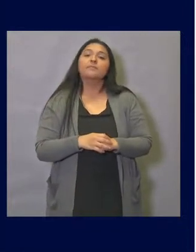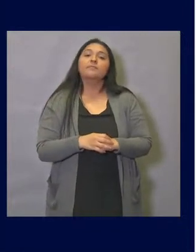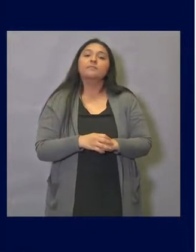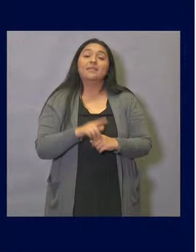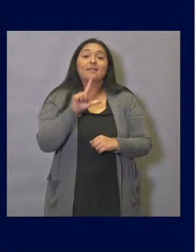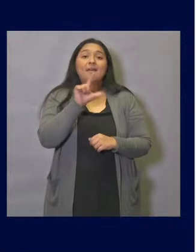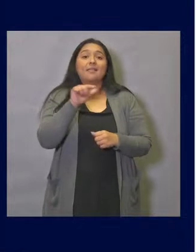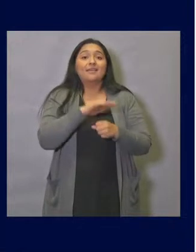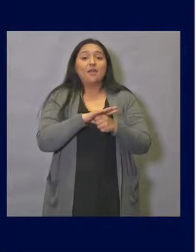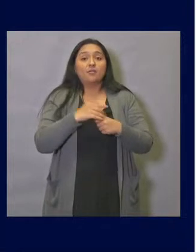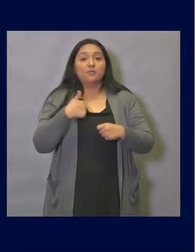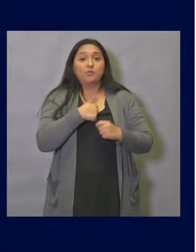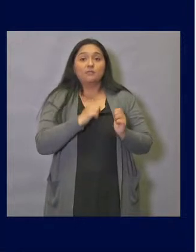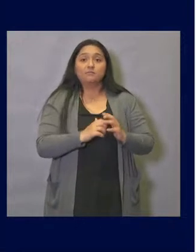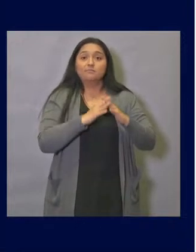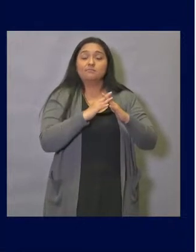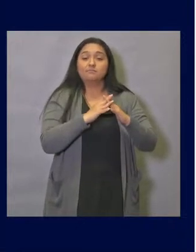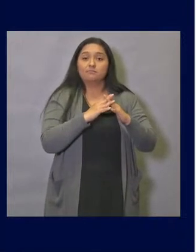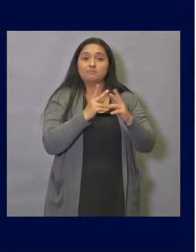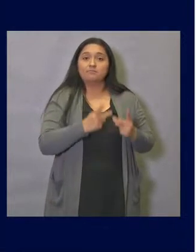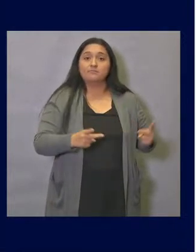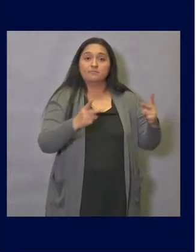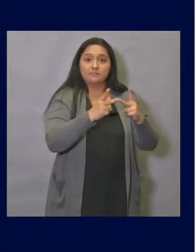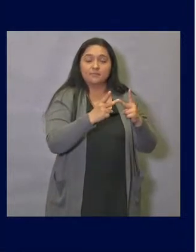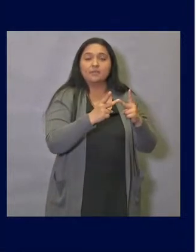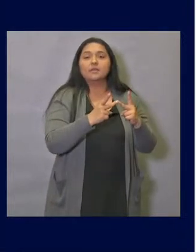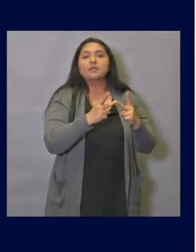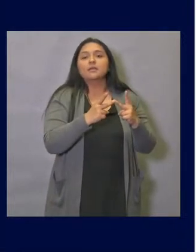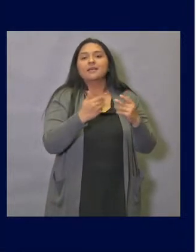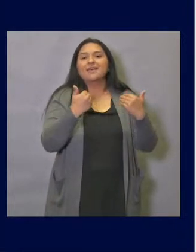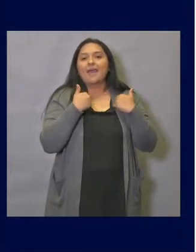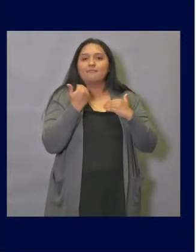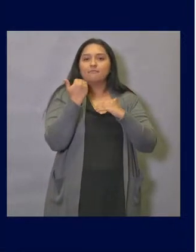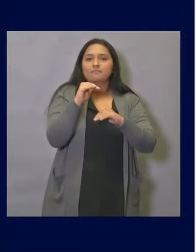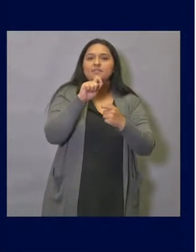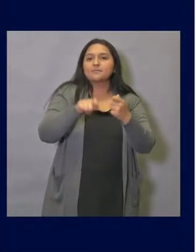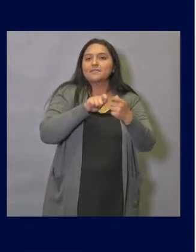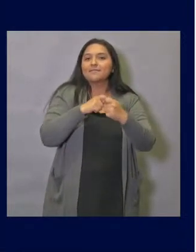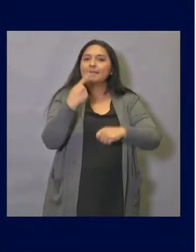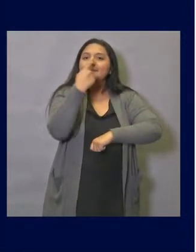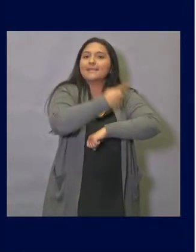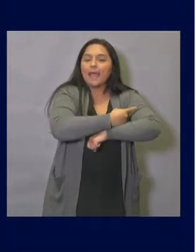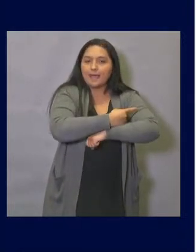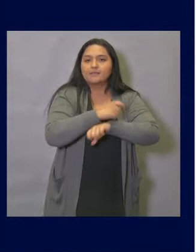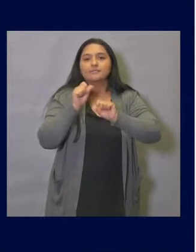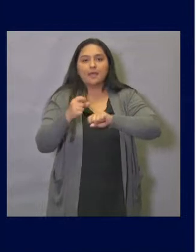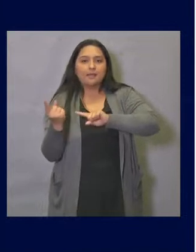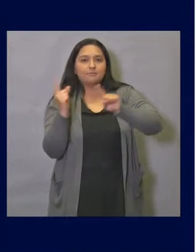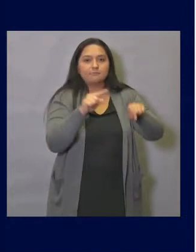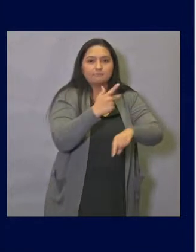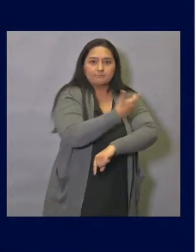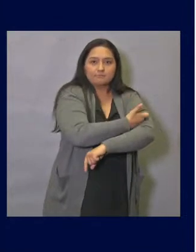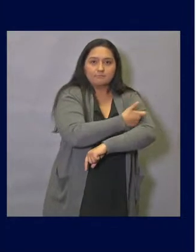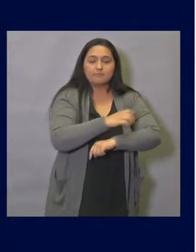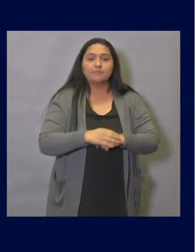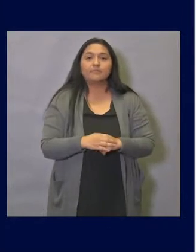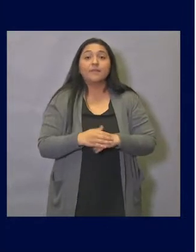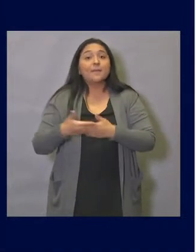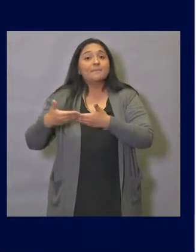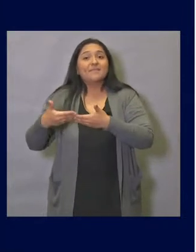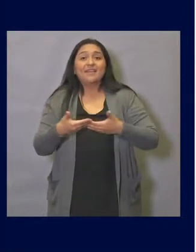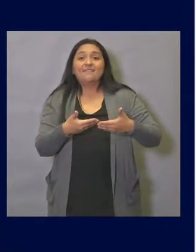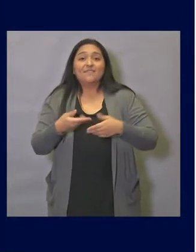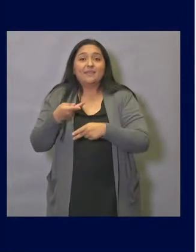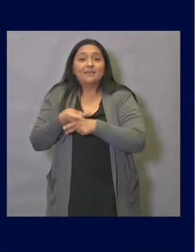por el condado, solo en días específicos. El personal de cuidado infantil es una